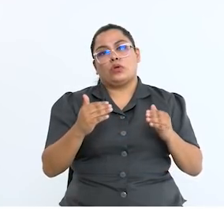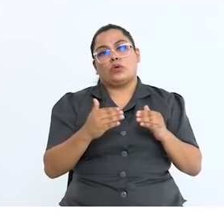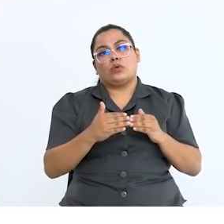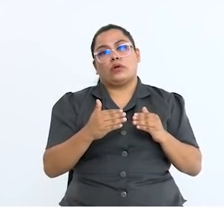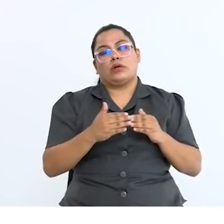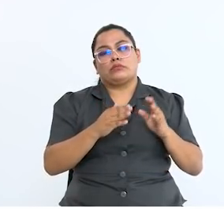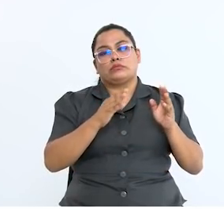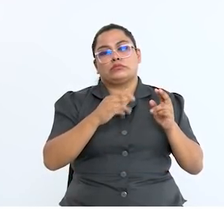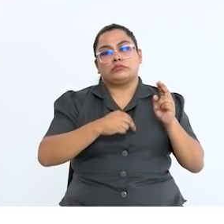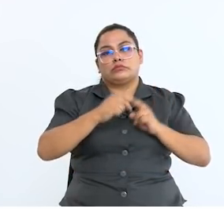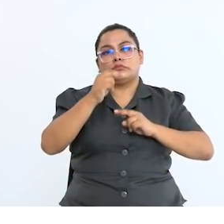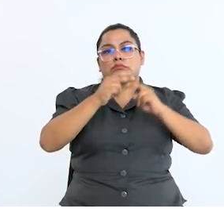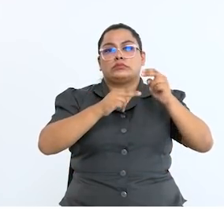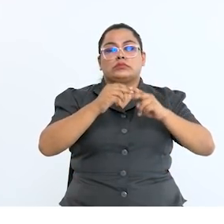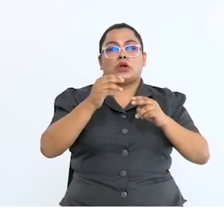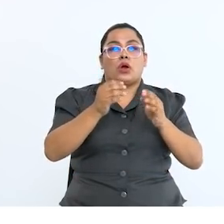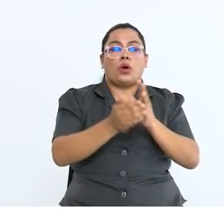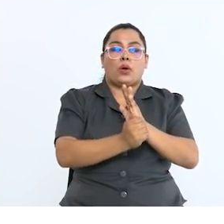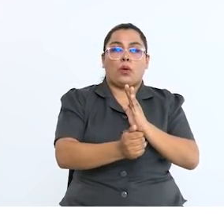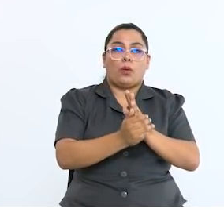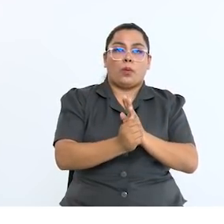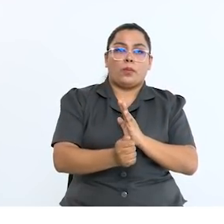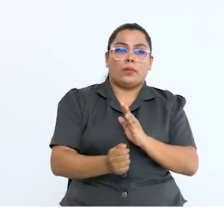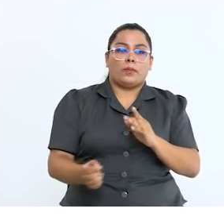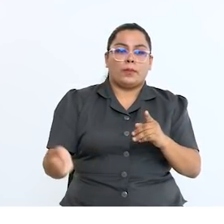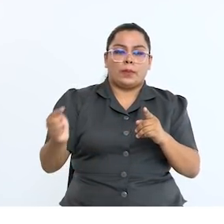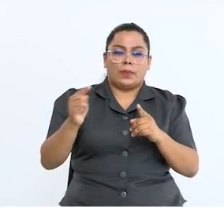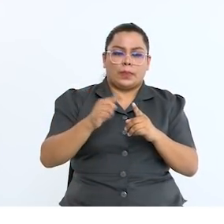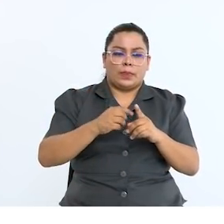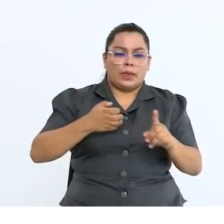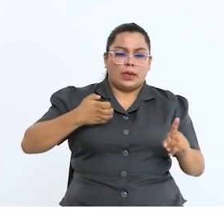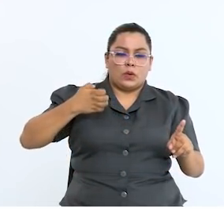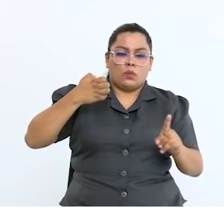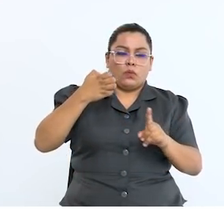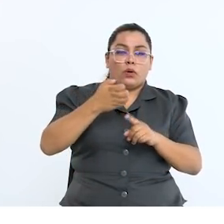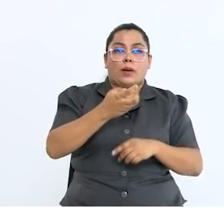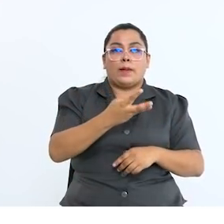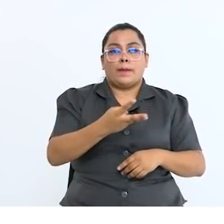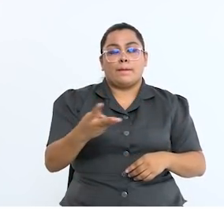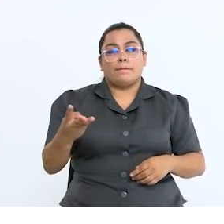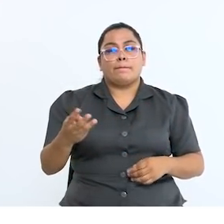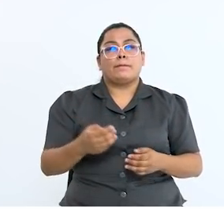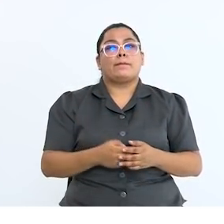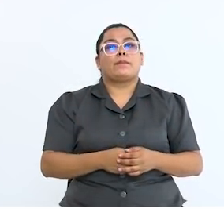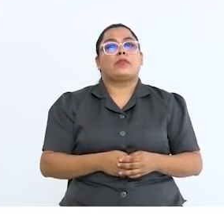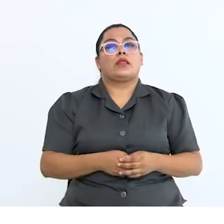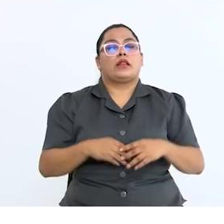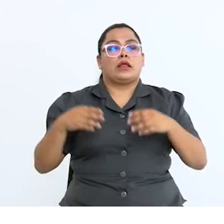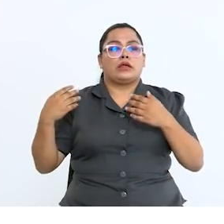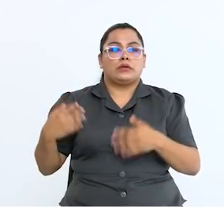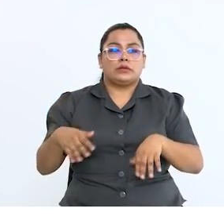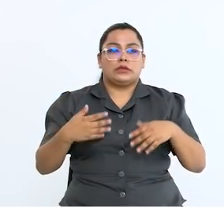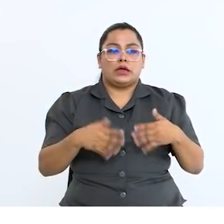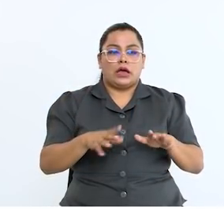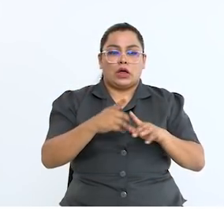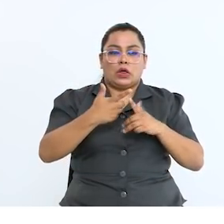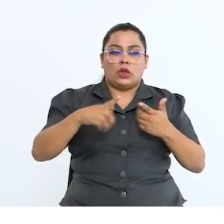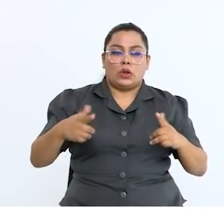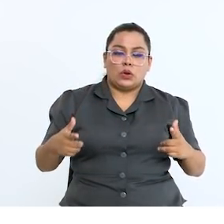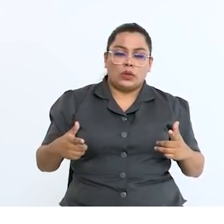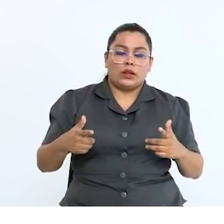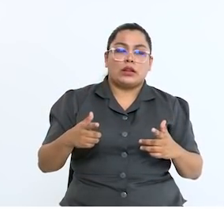lado, también tenemos una estructuración de competencias. Desde el enfoque de la asignatura, las destrezas de la lengua